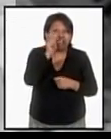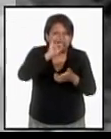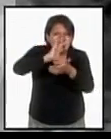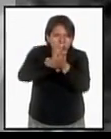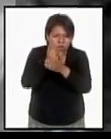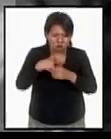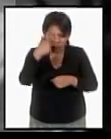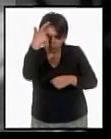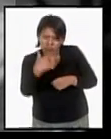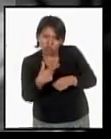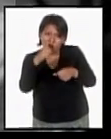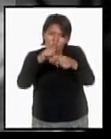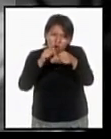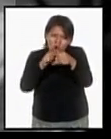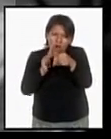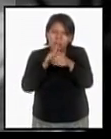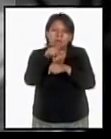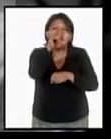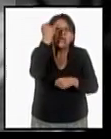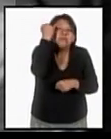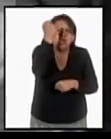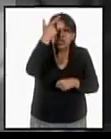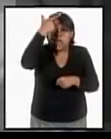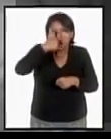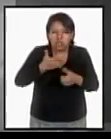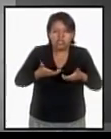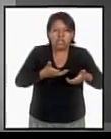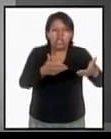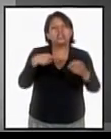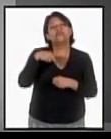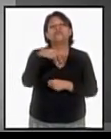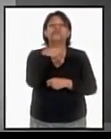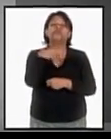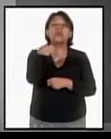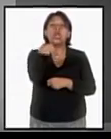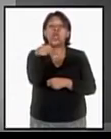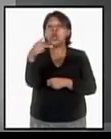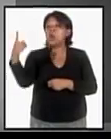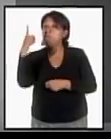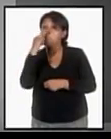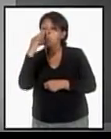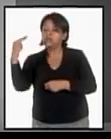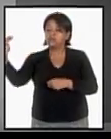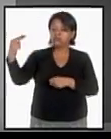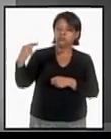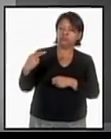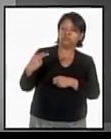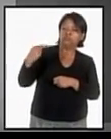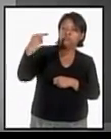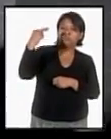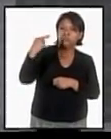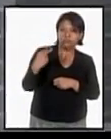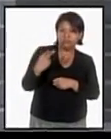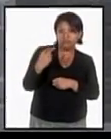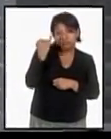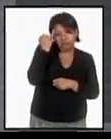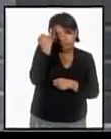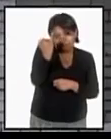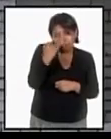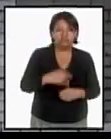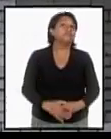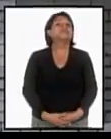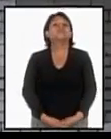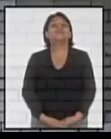color de piel? Imagine que camina de noche por la calle y un par de policías lo miran amenazantes.